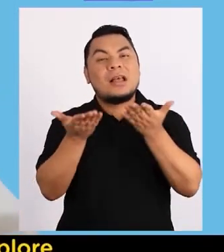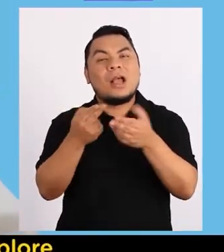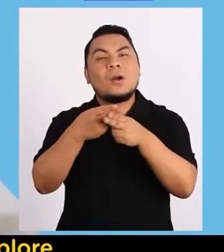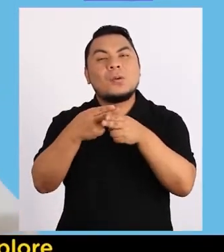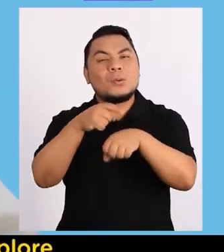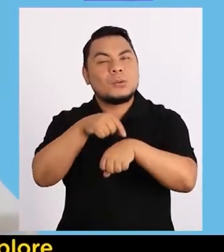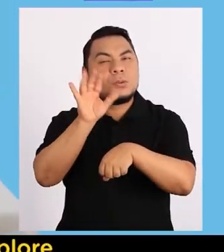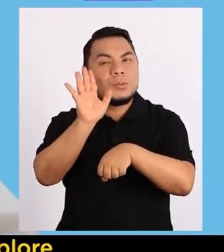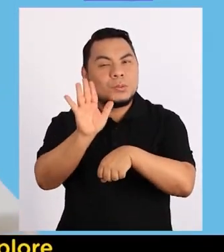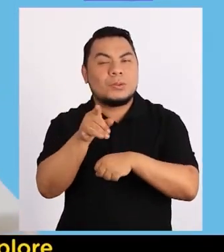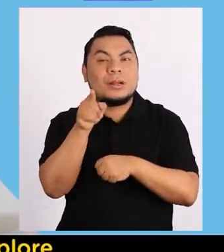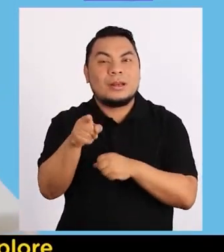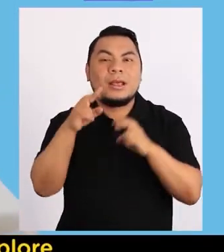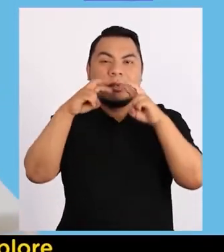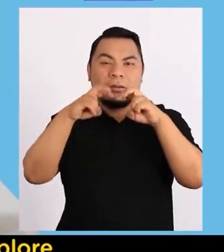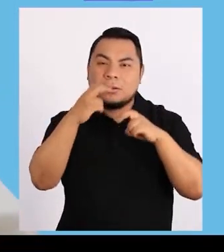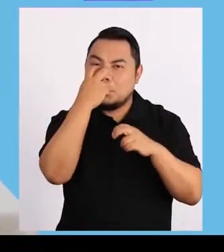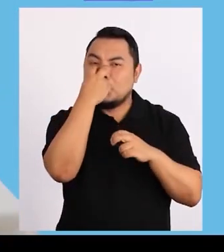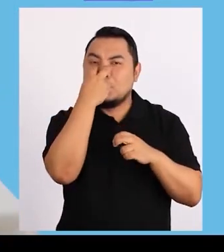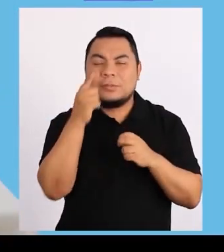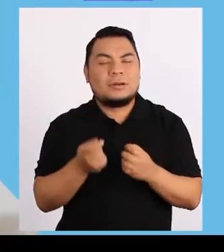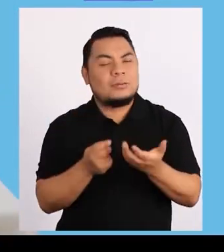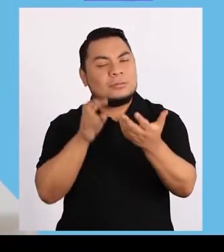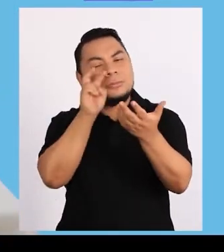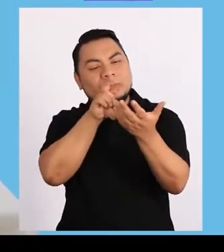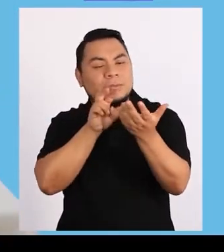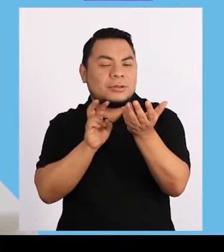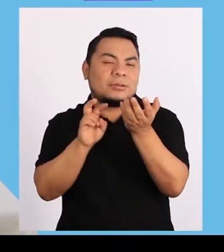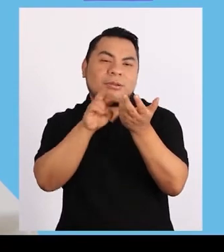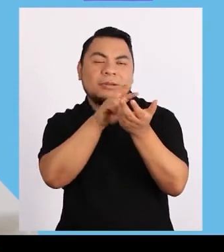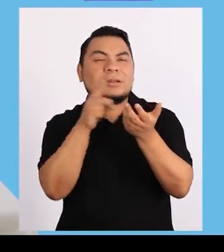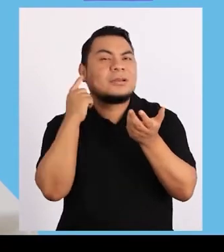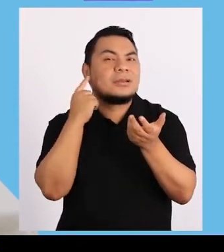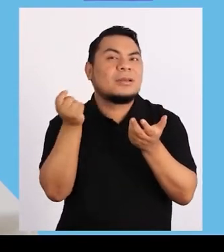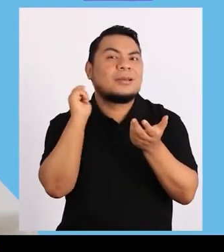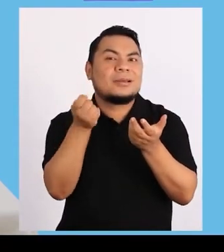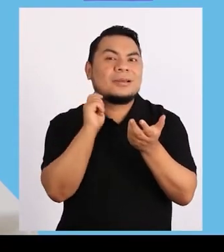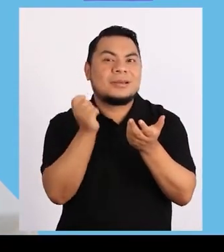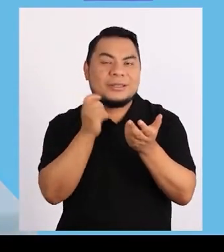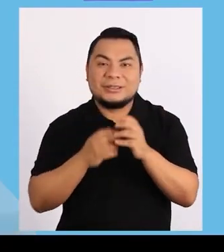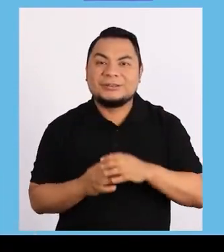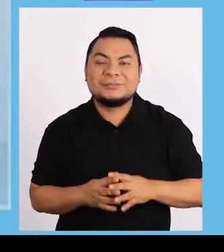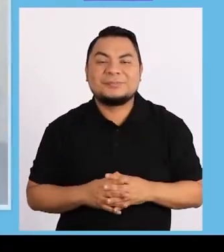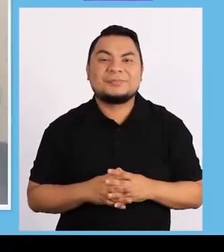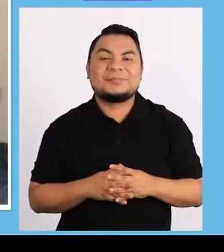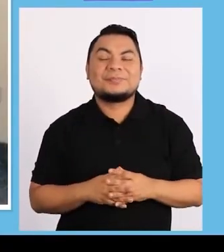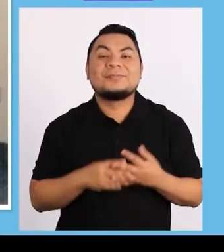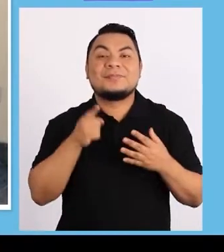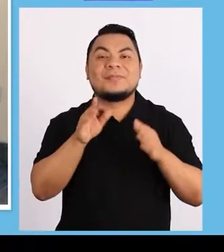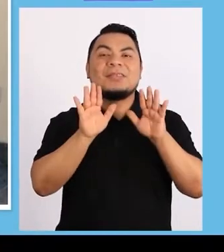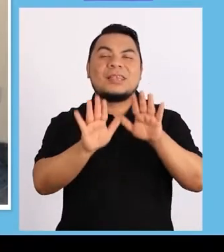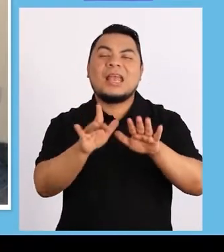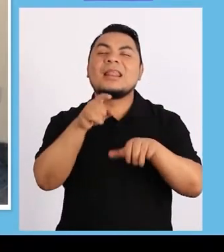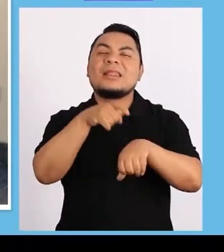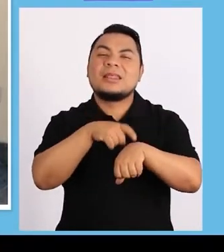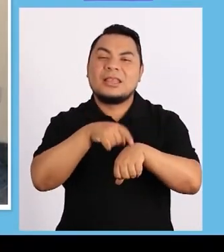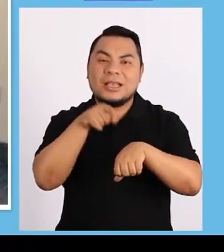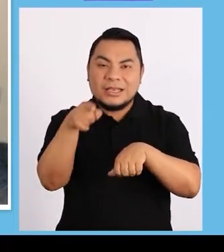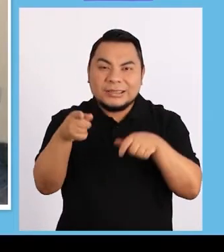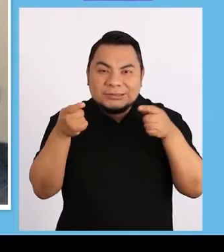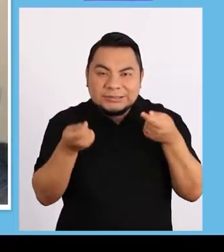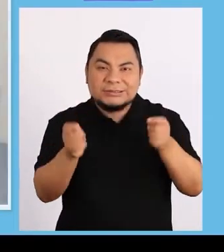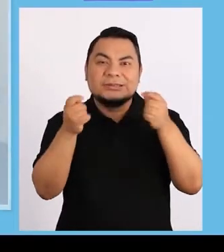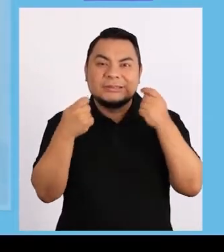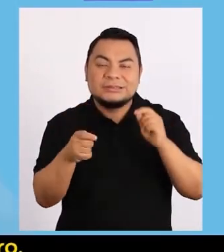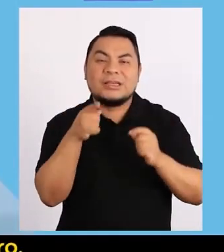Denle unos segundos para que lo explore y descubra cómo hacerlo sonar. Denle tiempo para